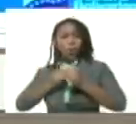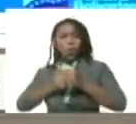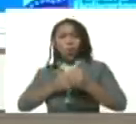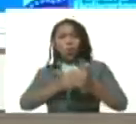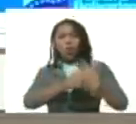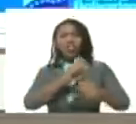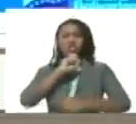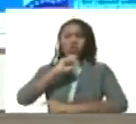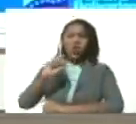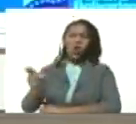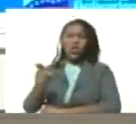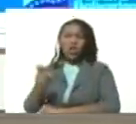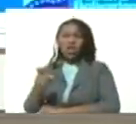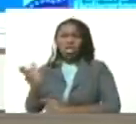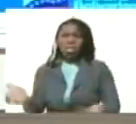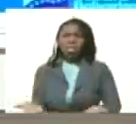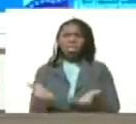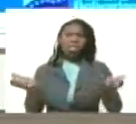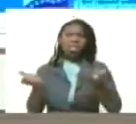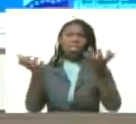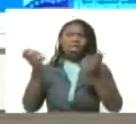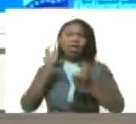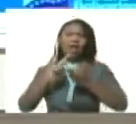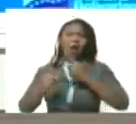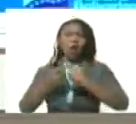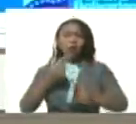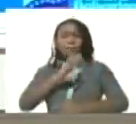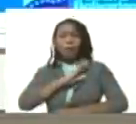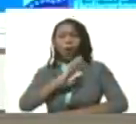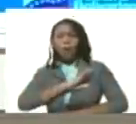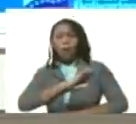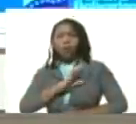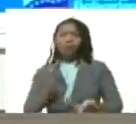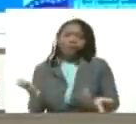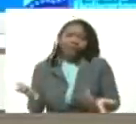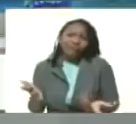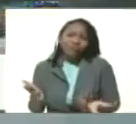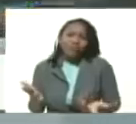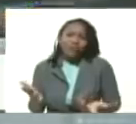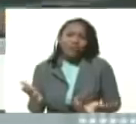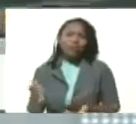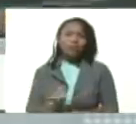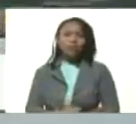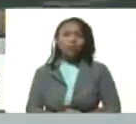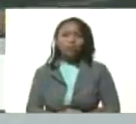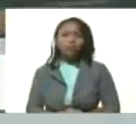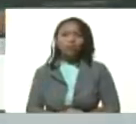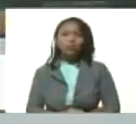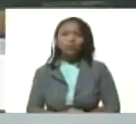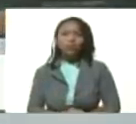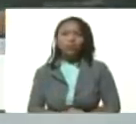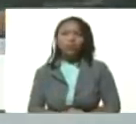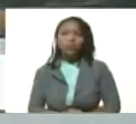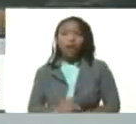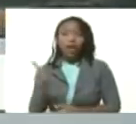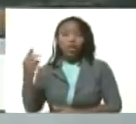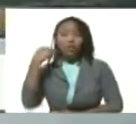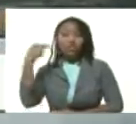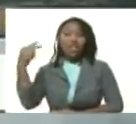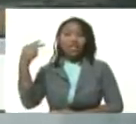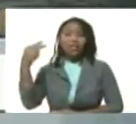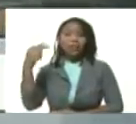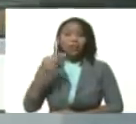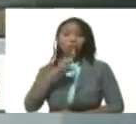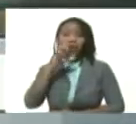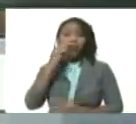de odio, le quemaron todos sus insumos, todas sus pertenencias. Fueron víctimas de vejaciones,